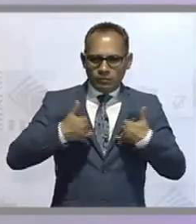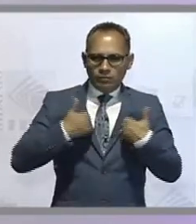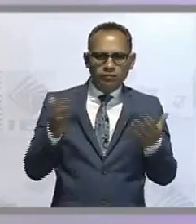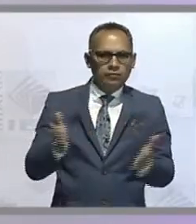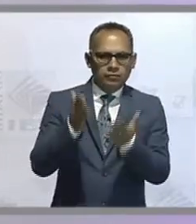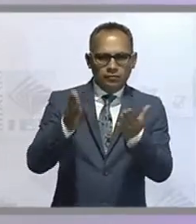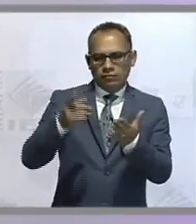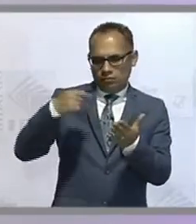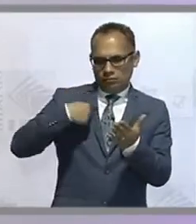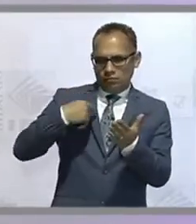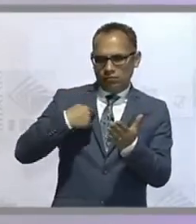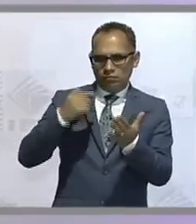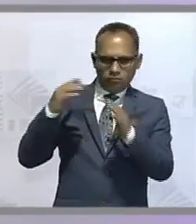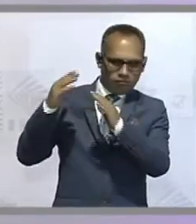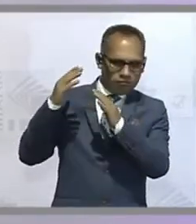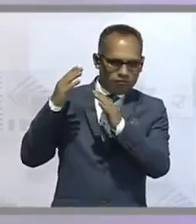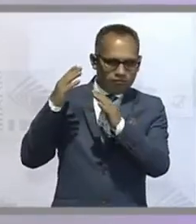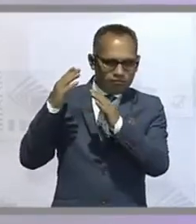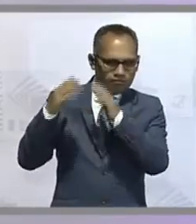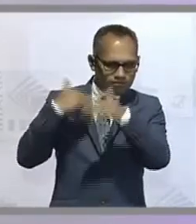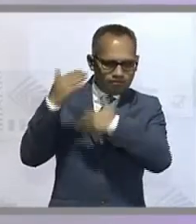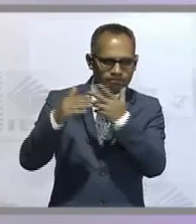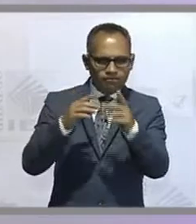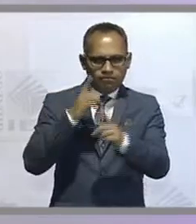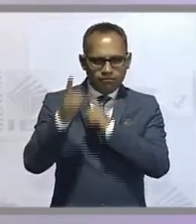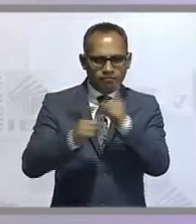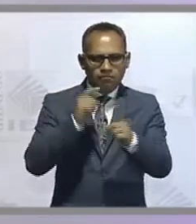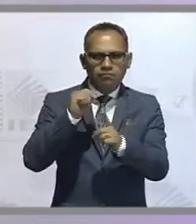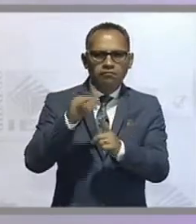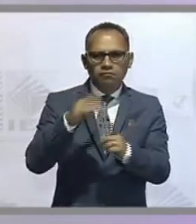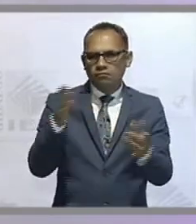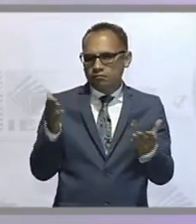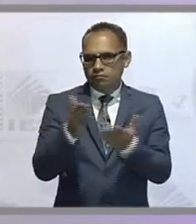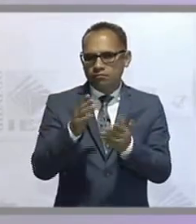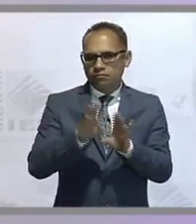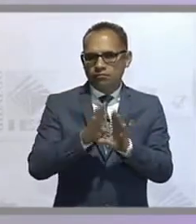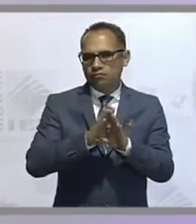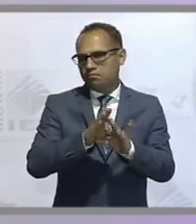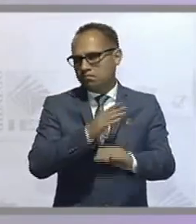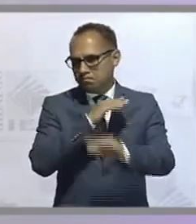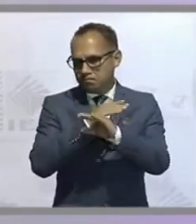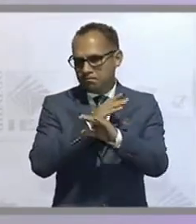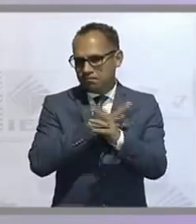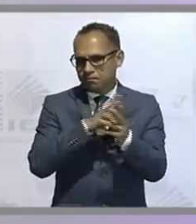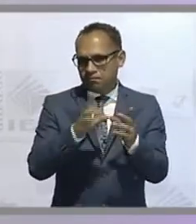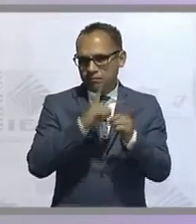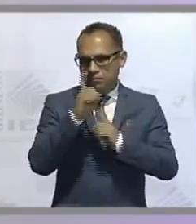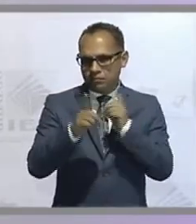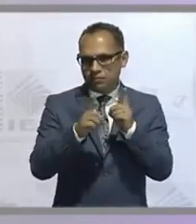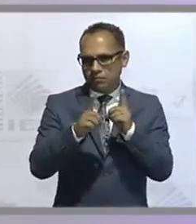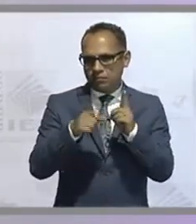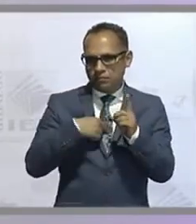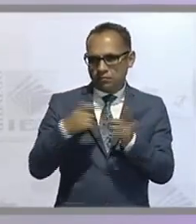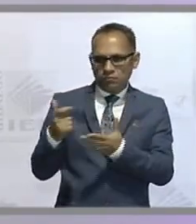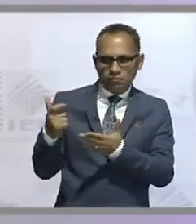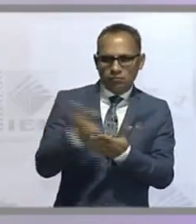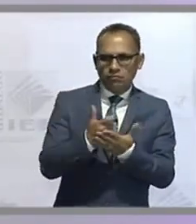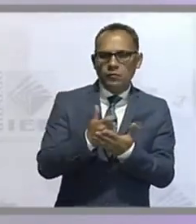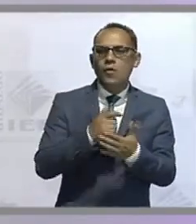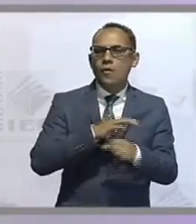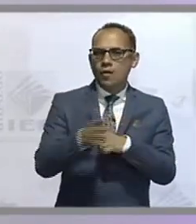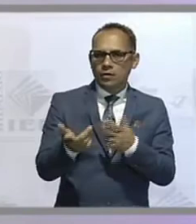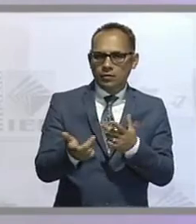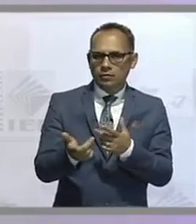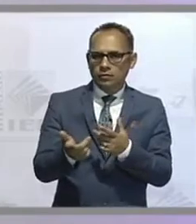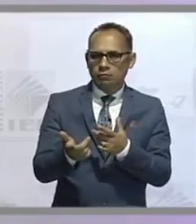clases eta y cuando y créanme que lo único que les cobran muchachos para poder pagar la renta de donde doy las clases pues ese es